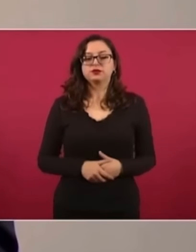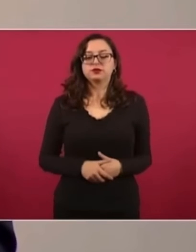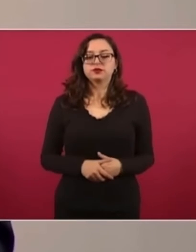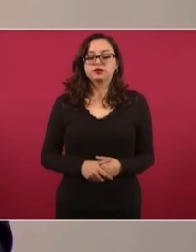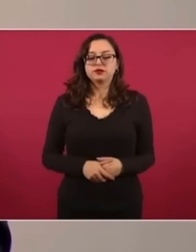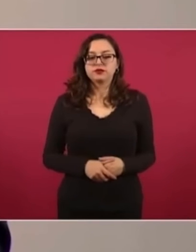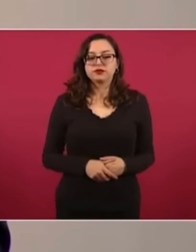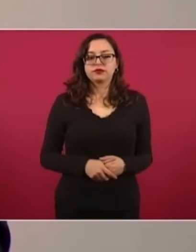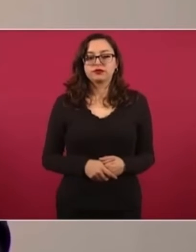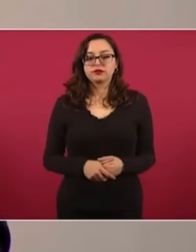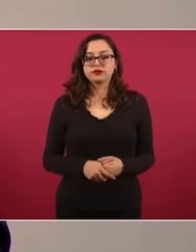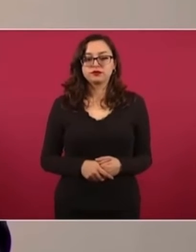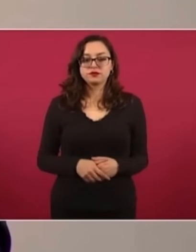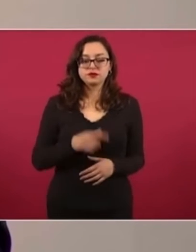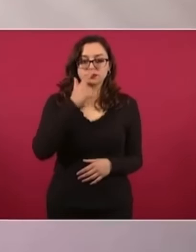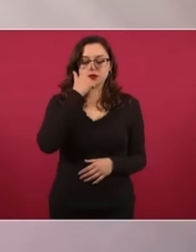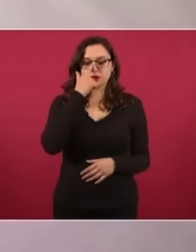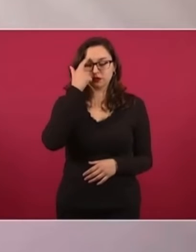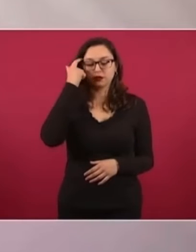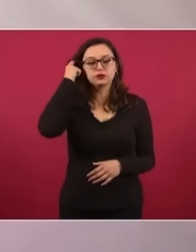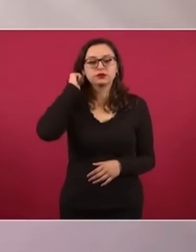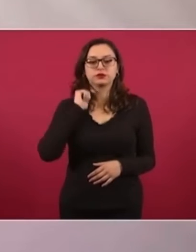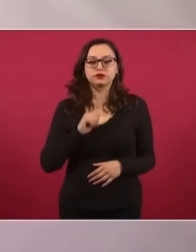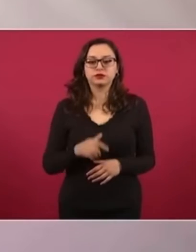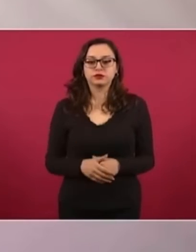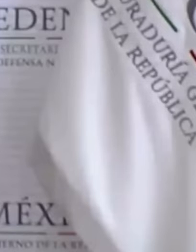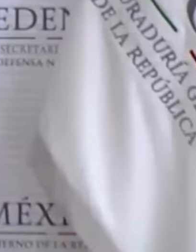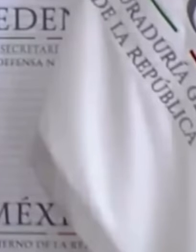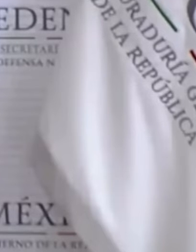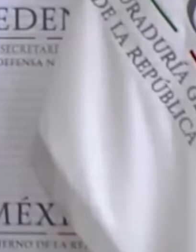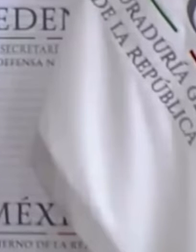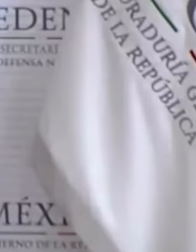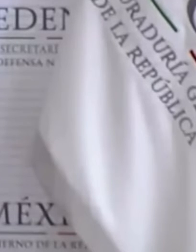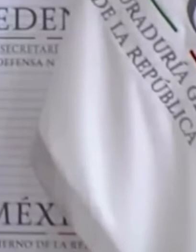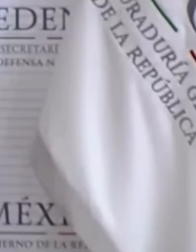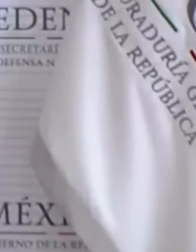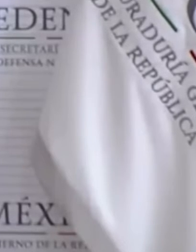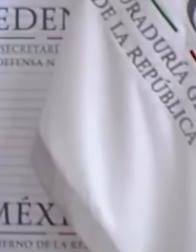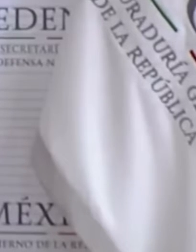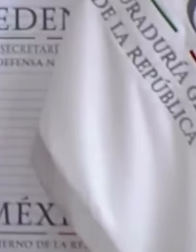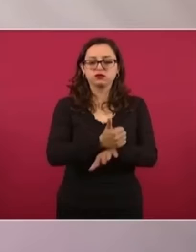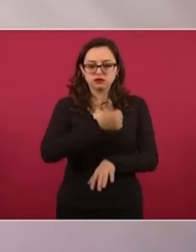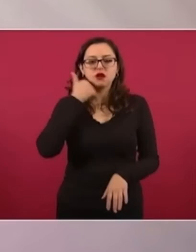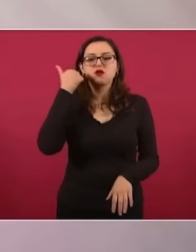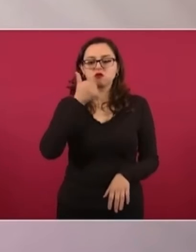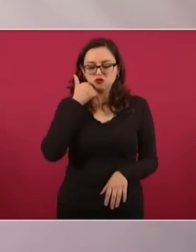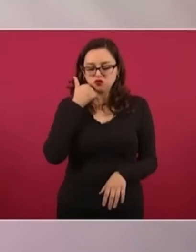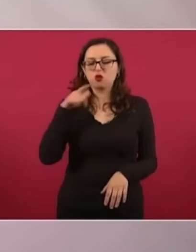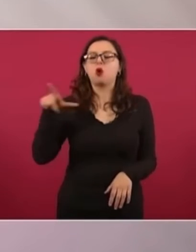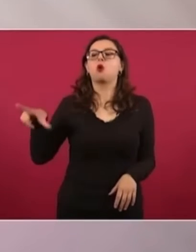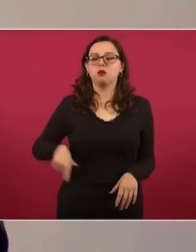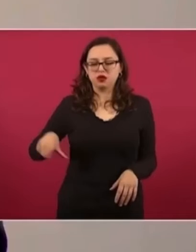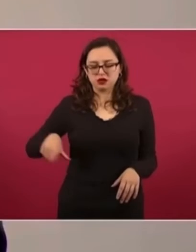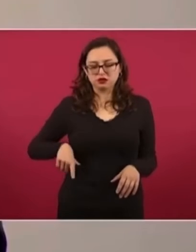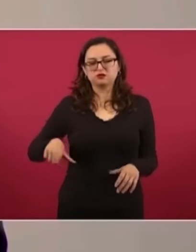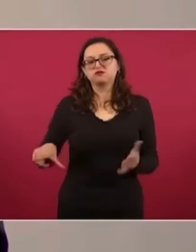ello queremos presentar las conclusiones preliminares. La investigación continúa su curso. La